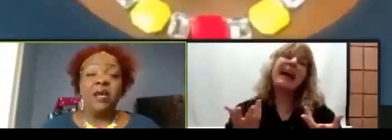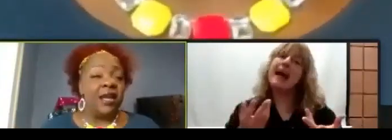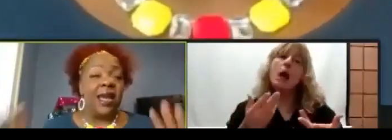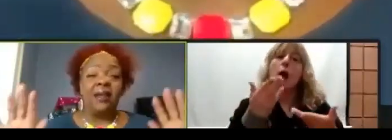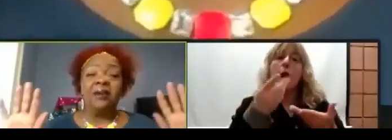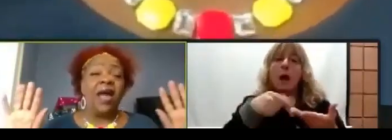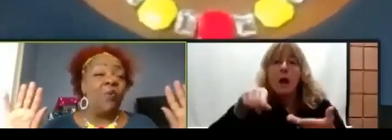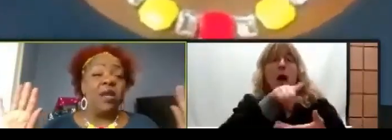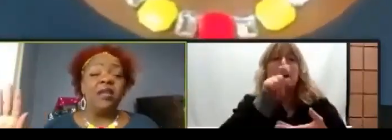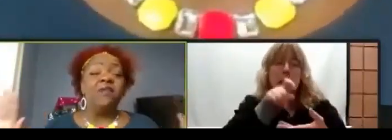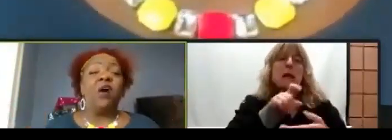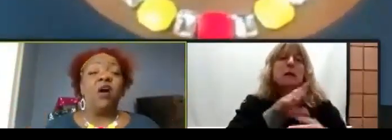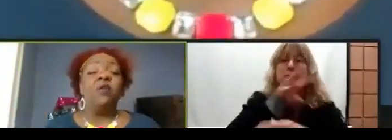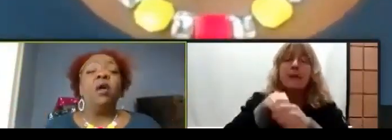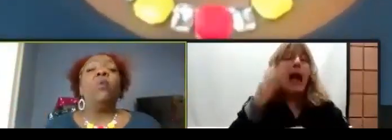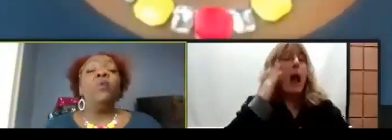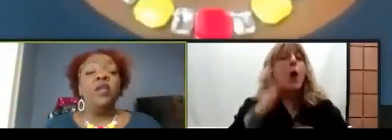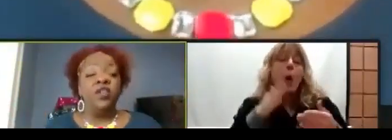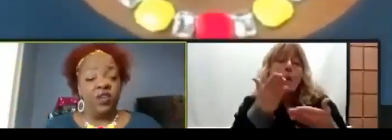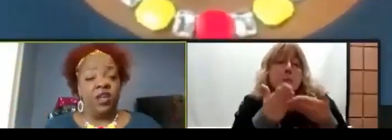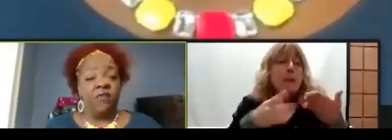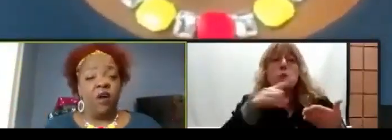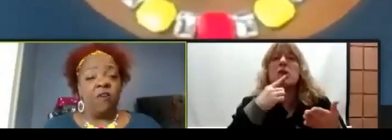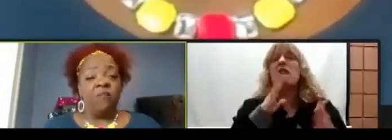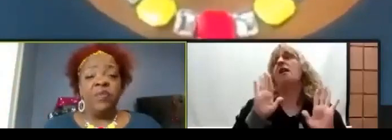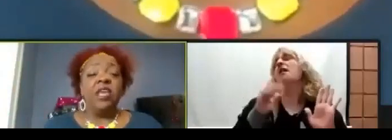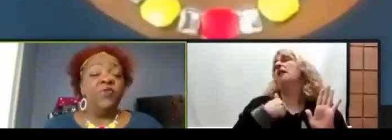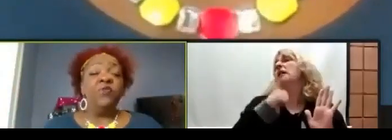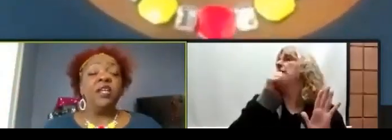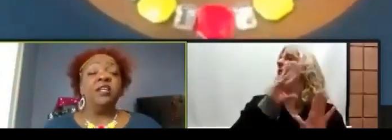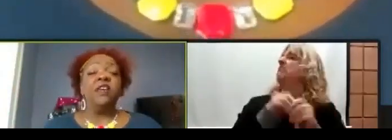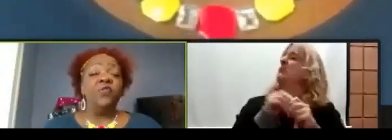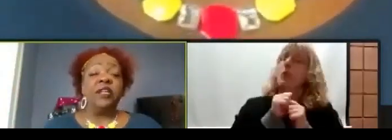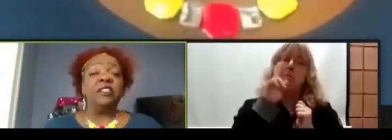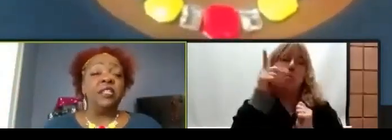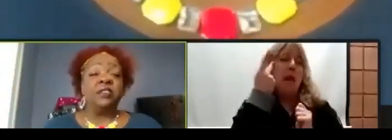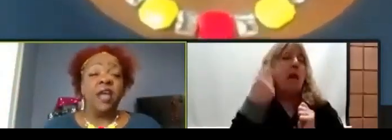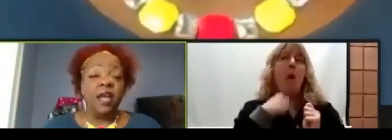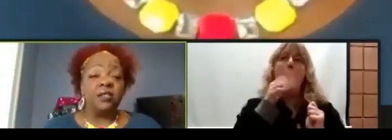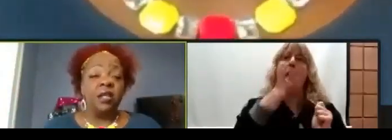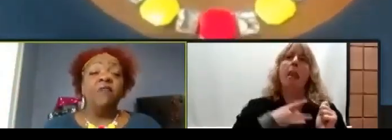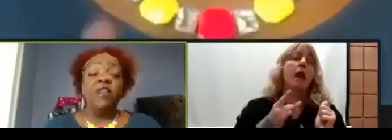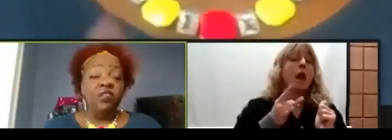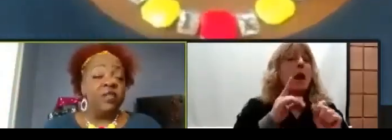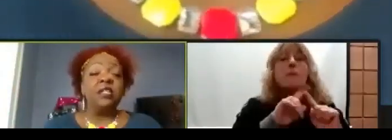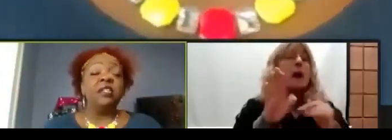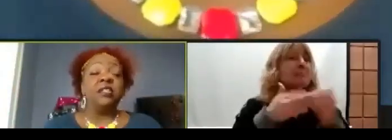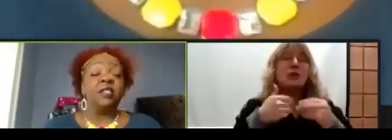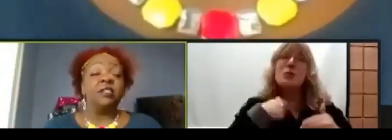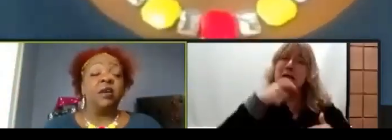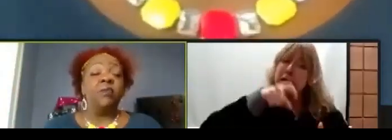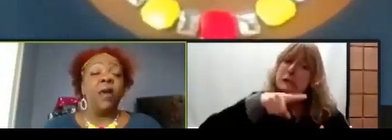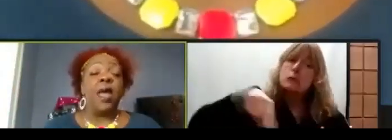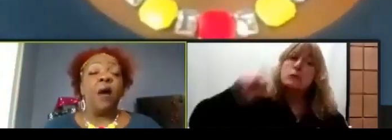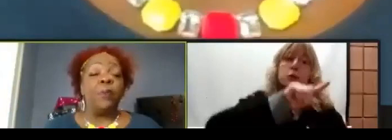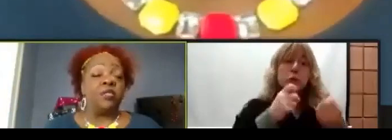no les importa los políticos y no les dice no me quiero involucrar pero ocupamos que todos se involucran porque si puedes mandar un